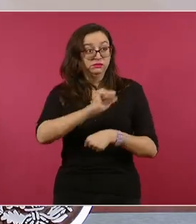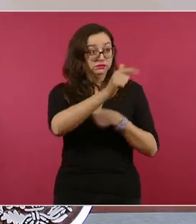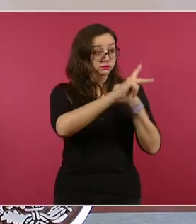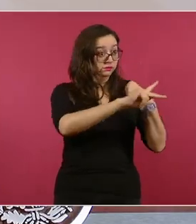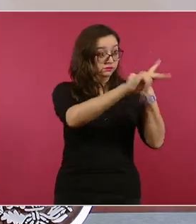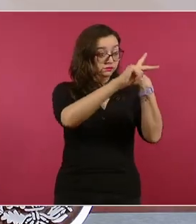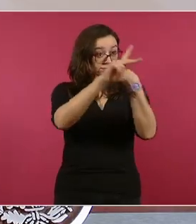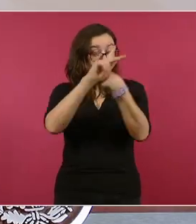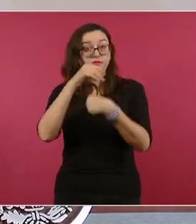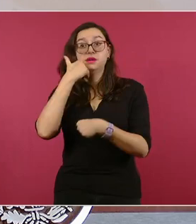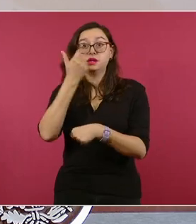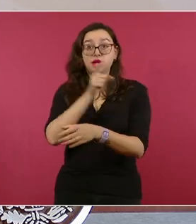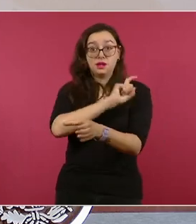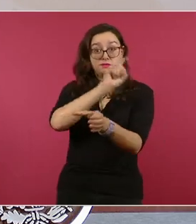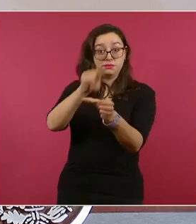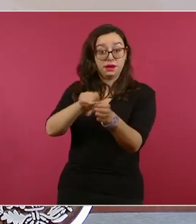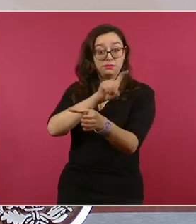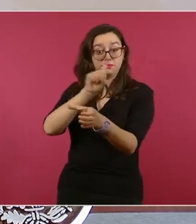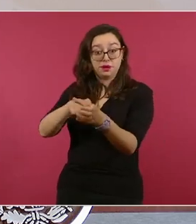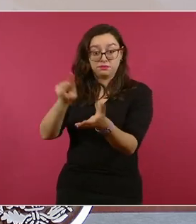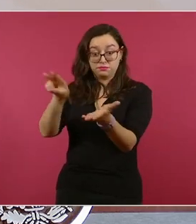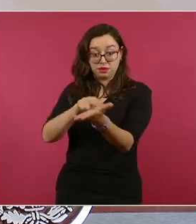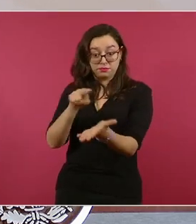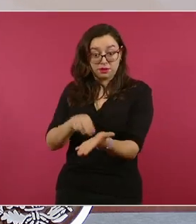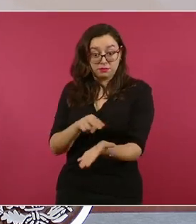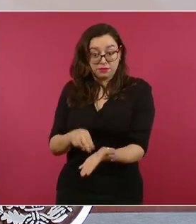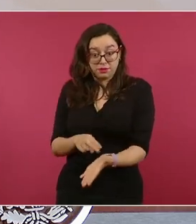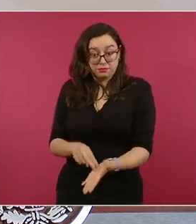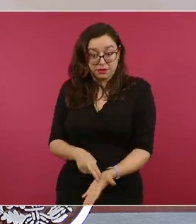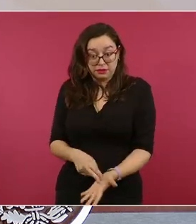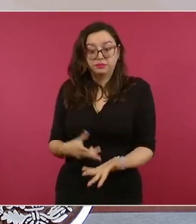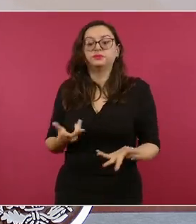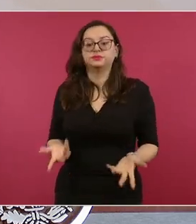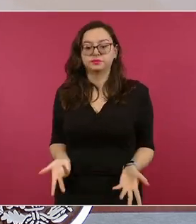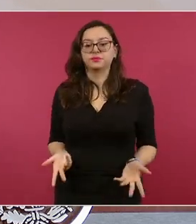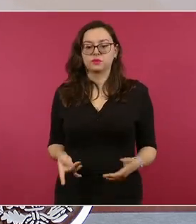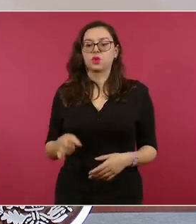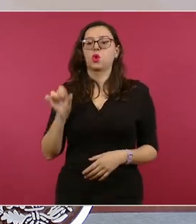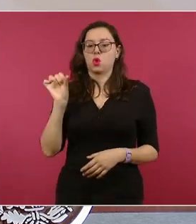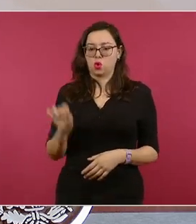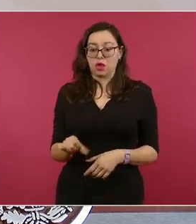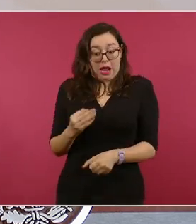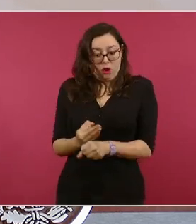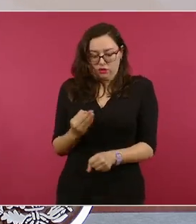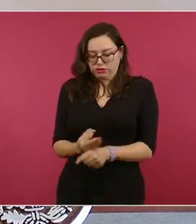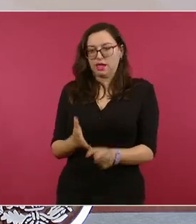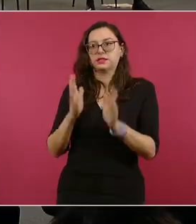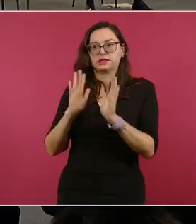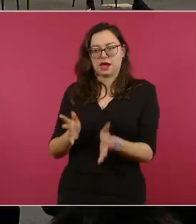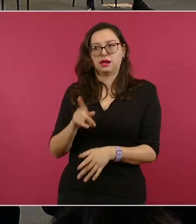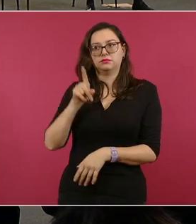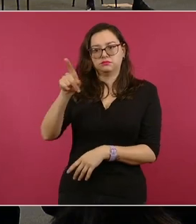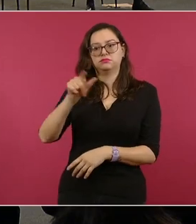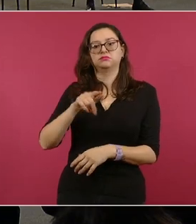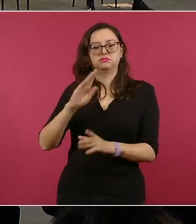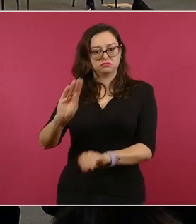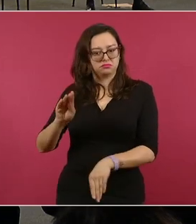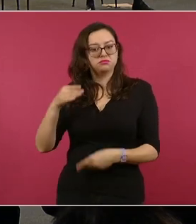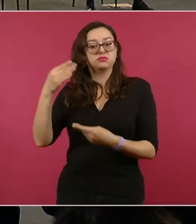Justicia en este momento, por los horarios. Tenemos una cita en la Corte donde ya se está presentando esta demanda.